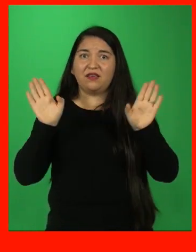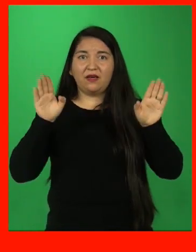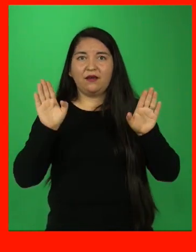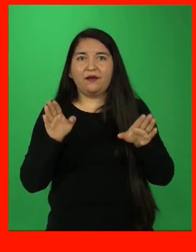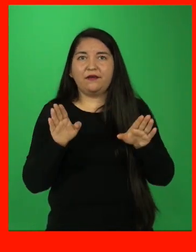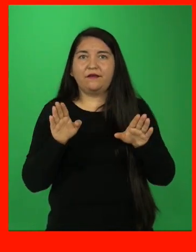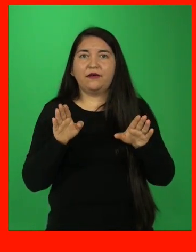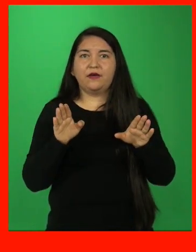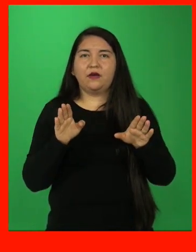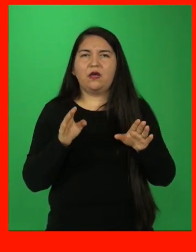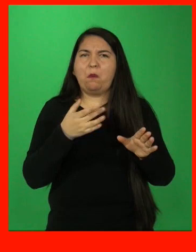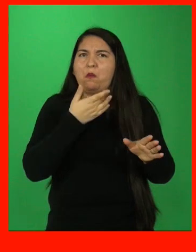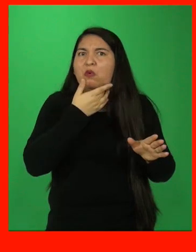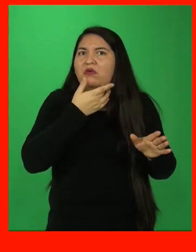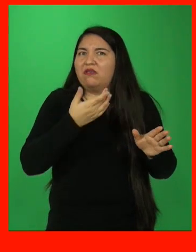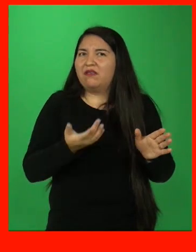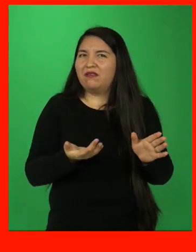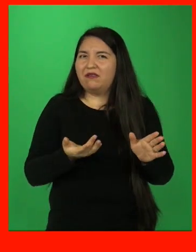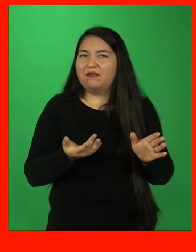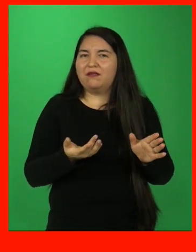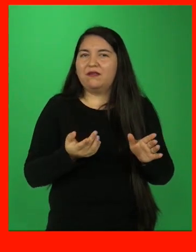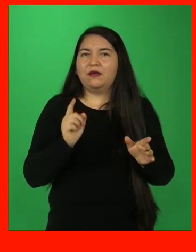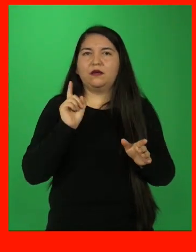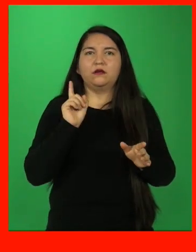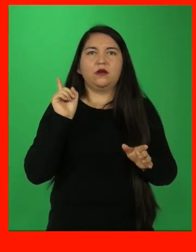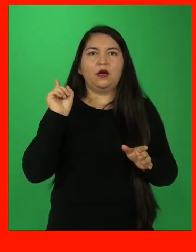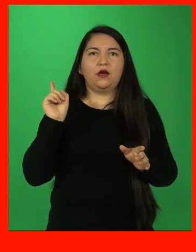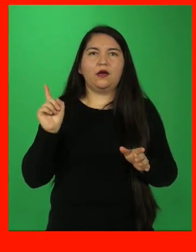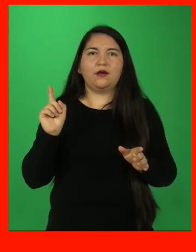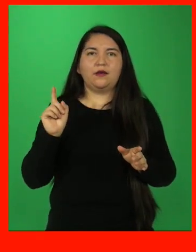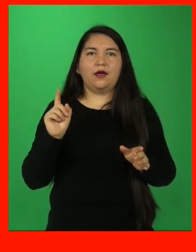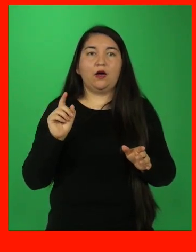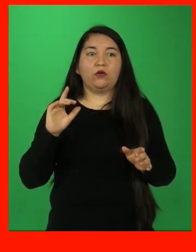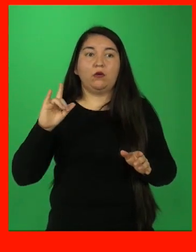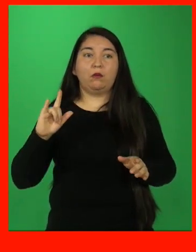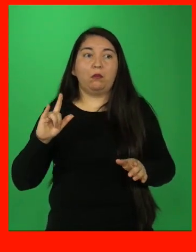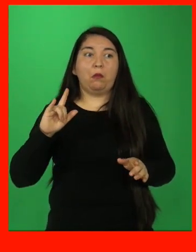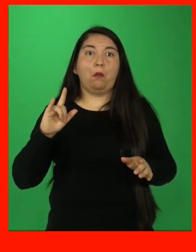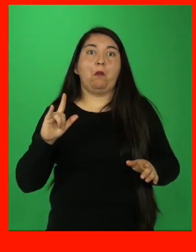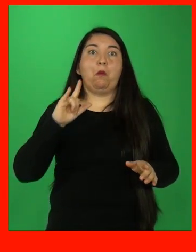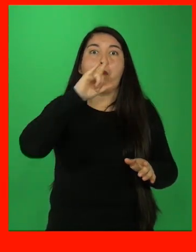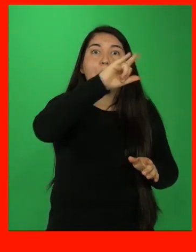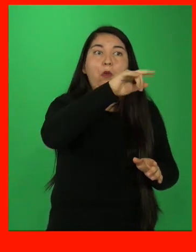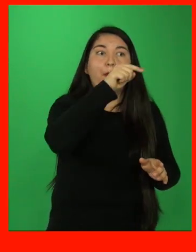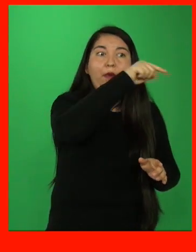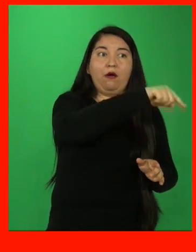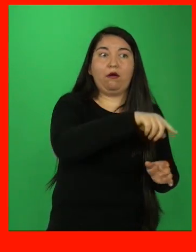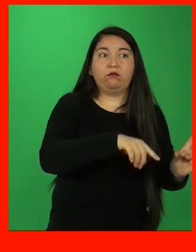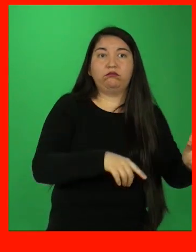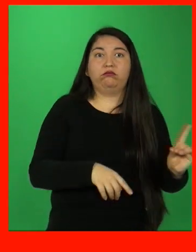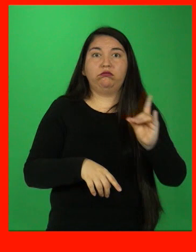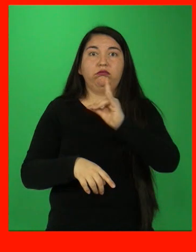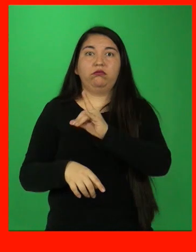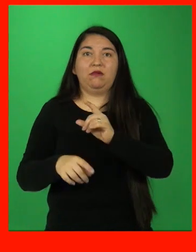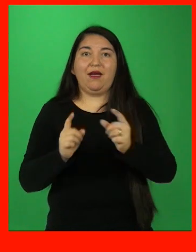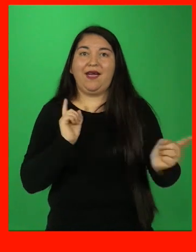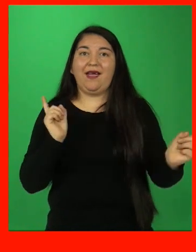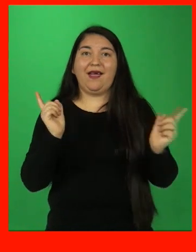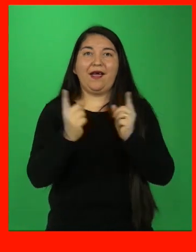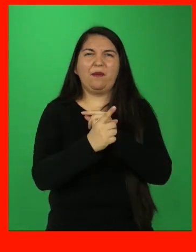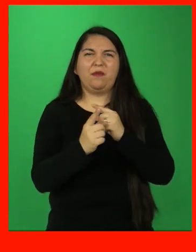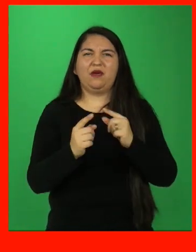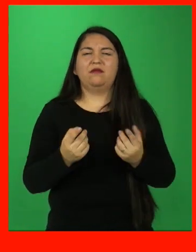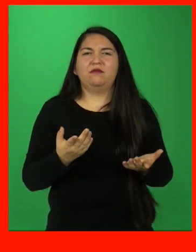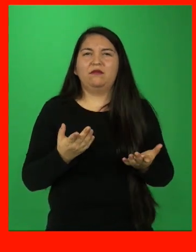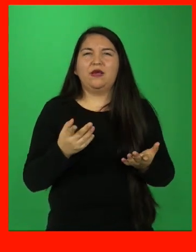que existen, ¿será por algo? ¿Será que ellos donde pueden emigrar de un lado a otro genere más variabilidad? Entonces, todas